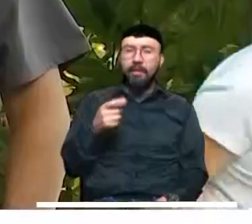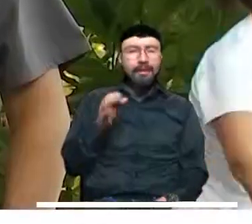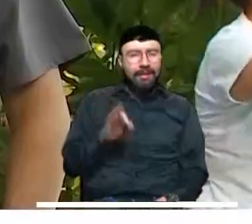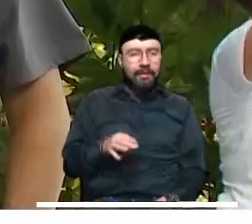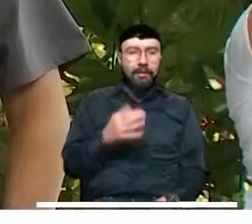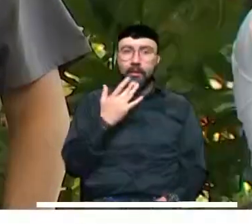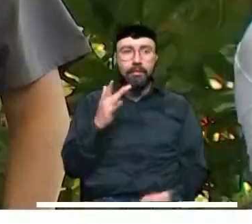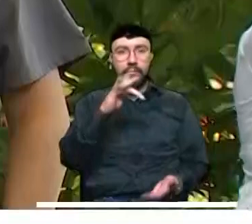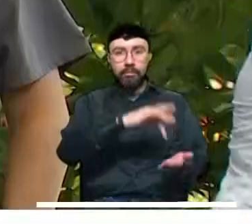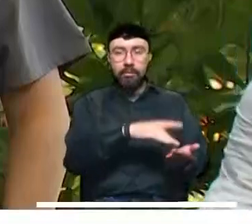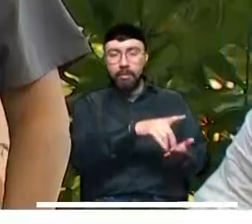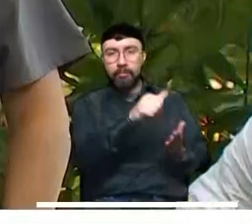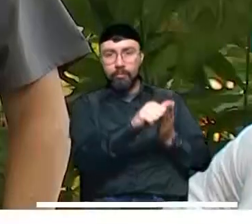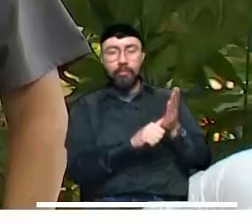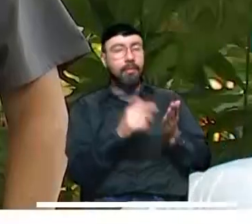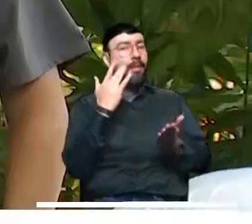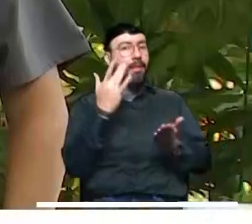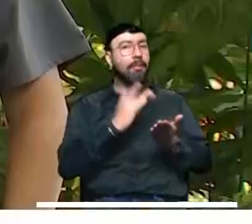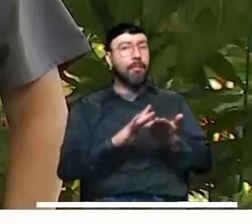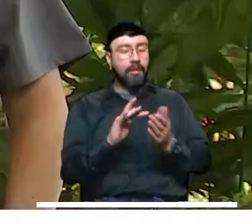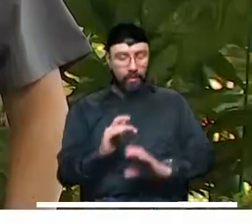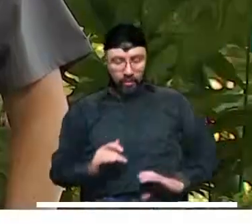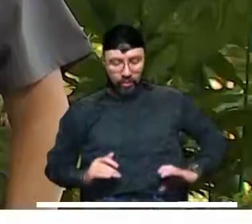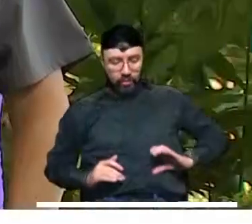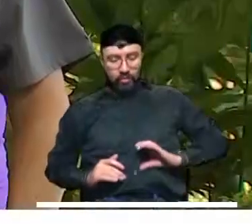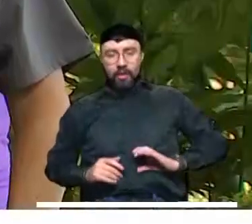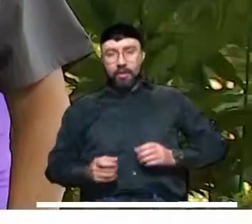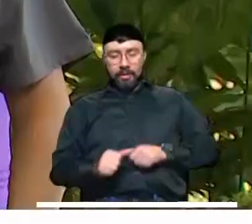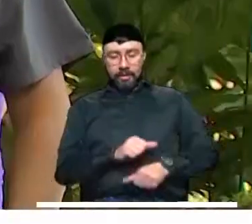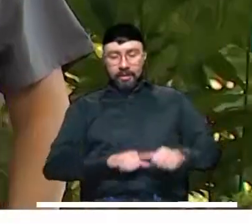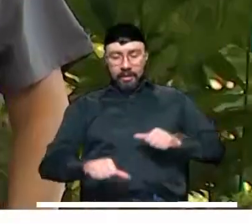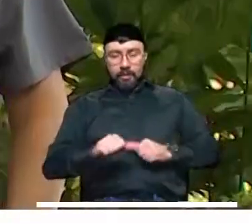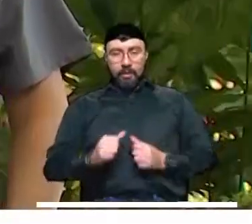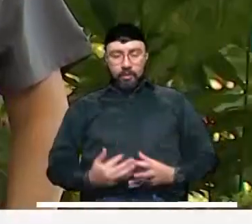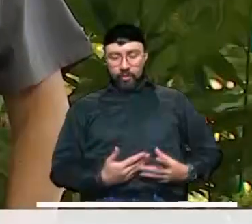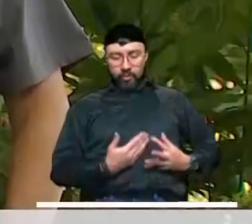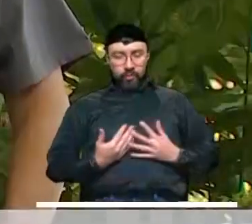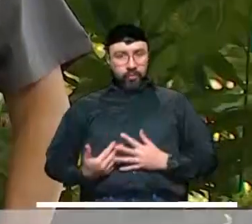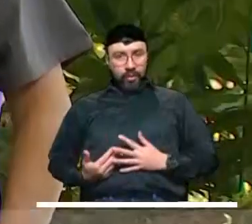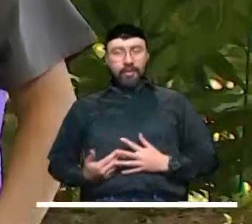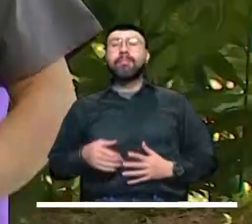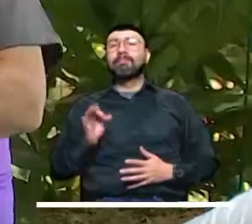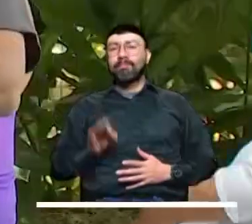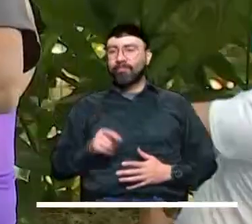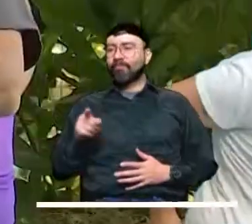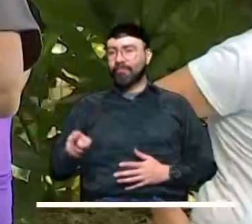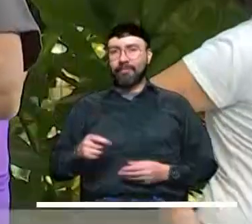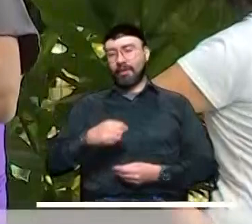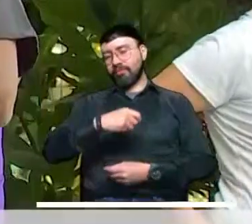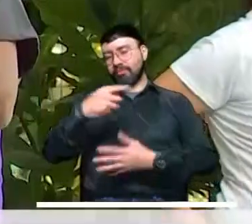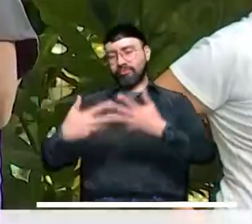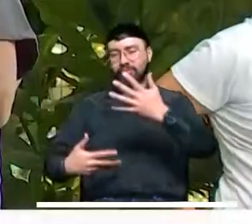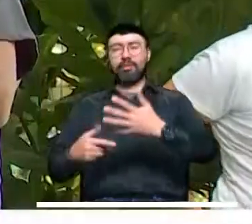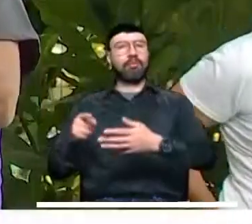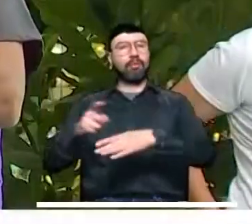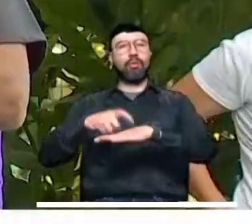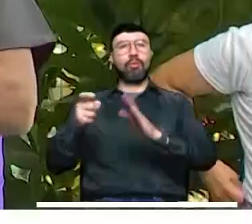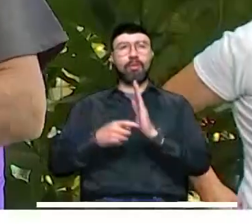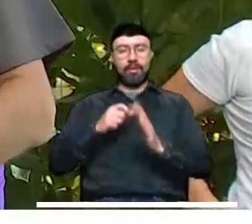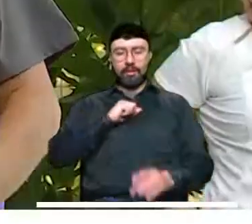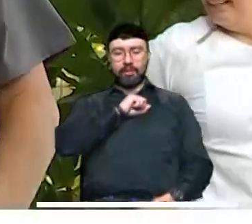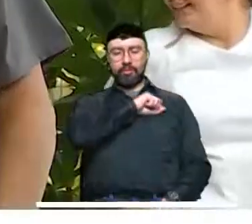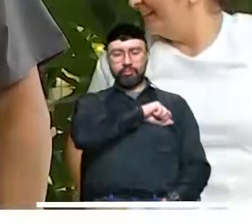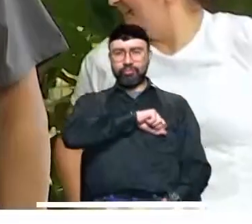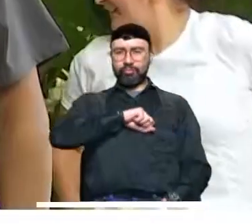el programa de limpieza de colon con recambio de flora intestinal, incluimos el paquete ecográfico